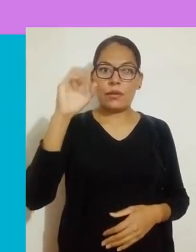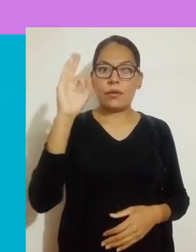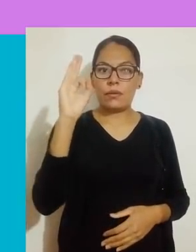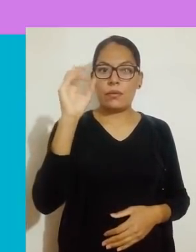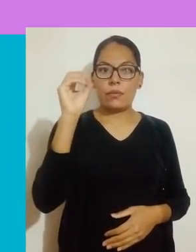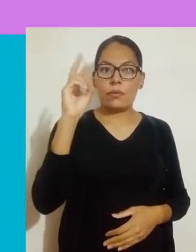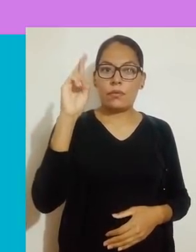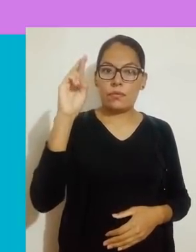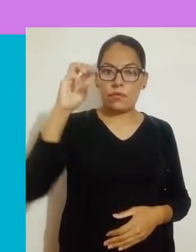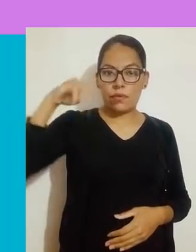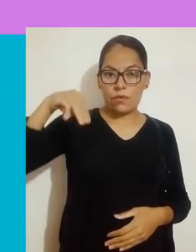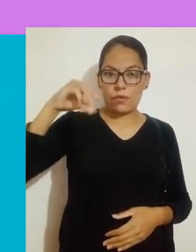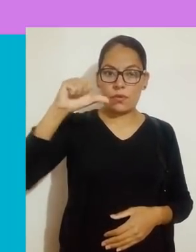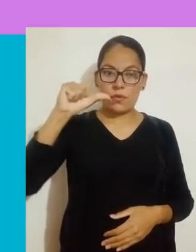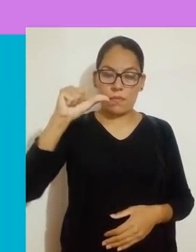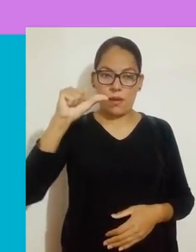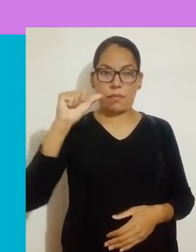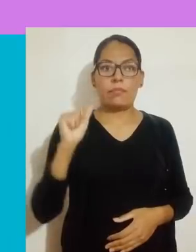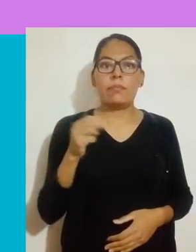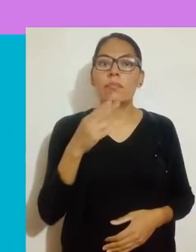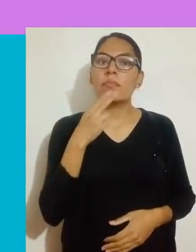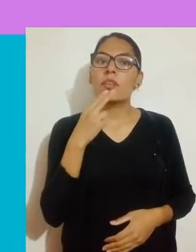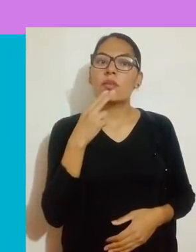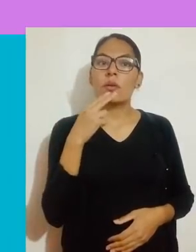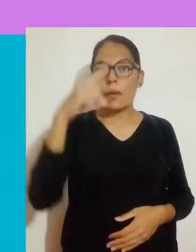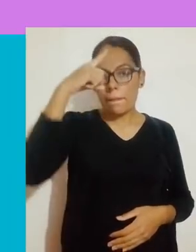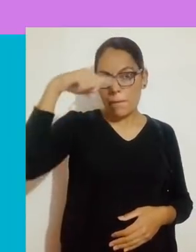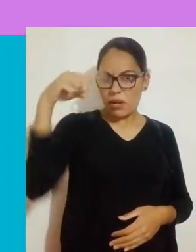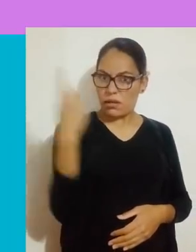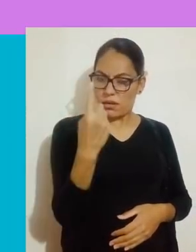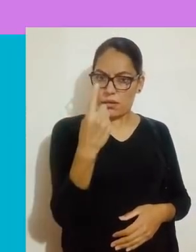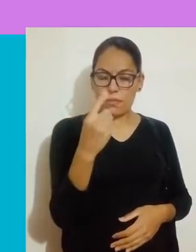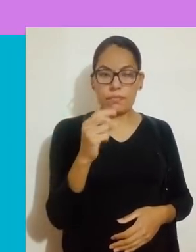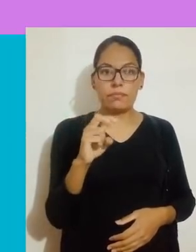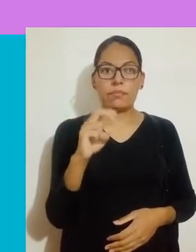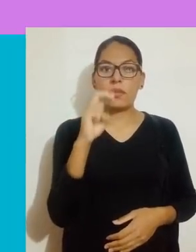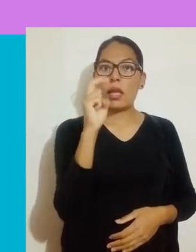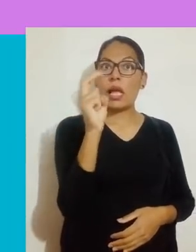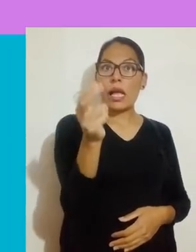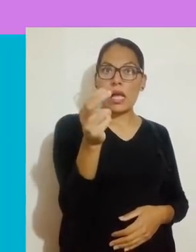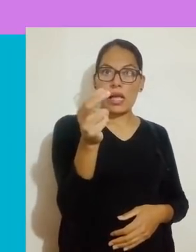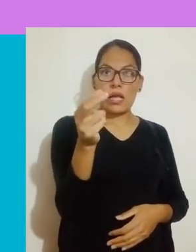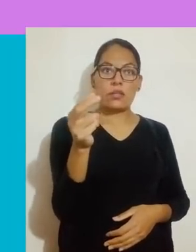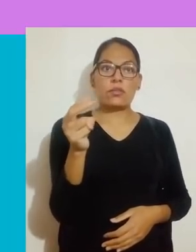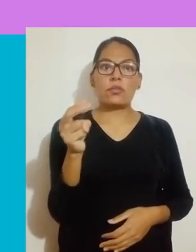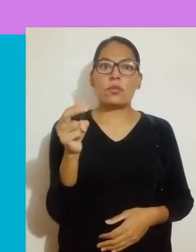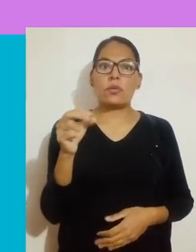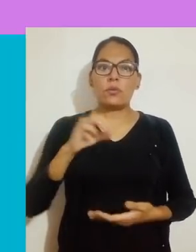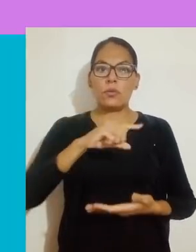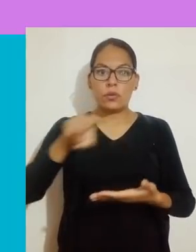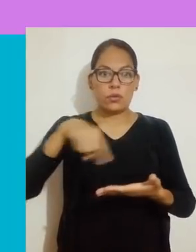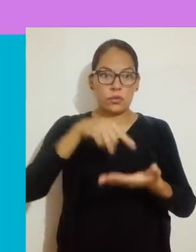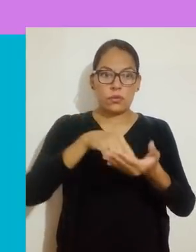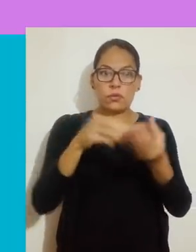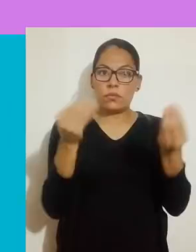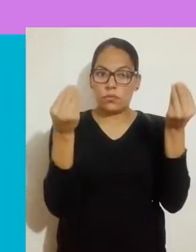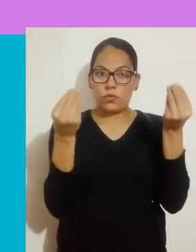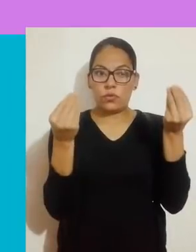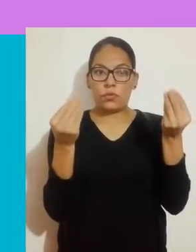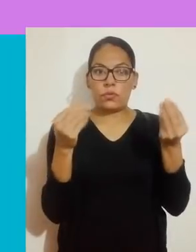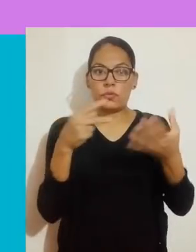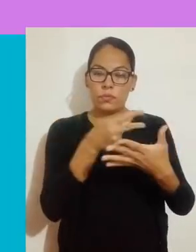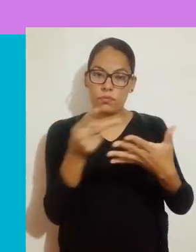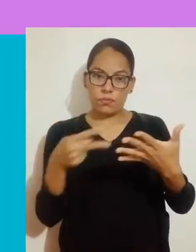Bueno, una plataforma es un sitio diseñado con varios programas que tú puedes usar